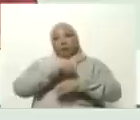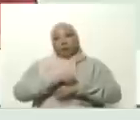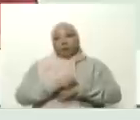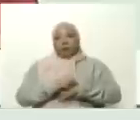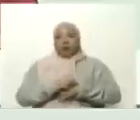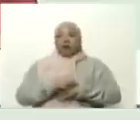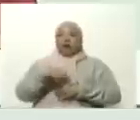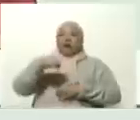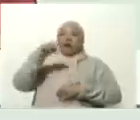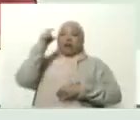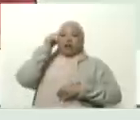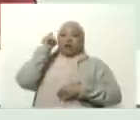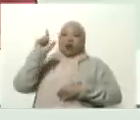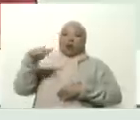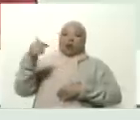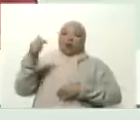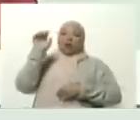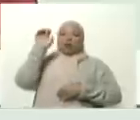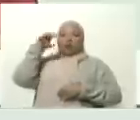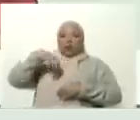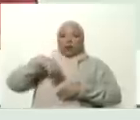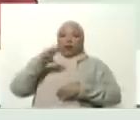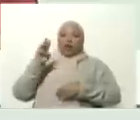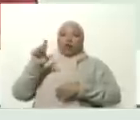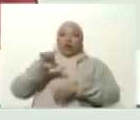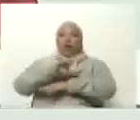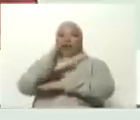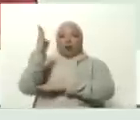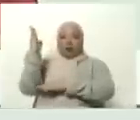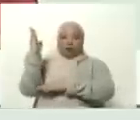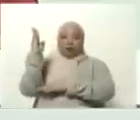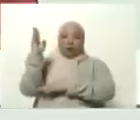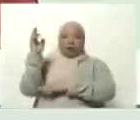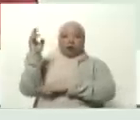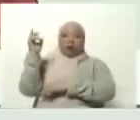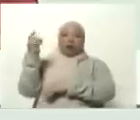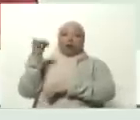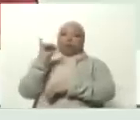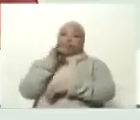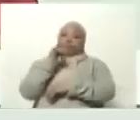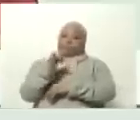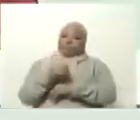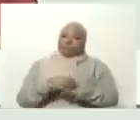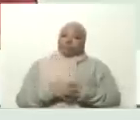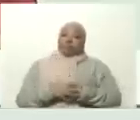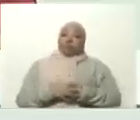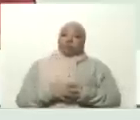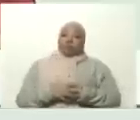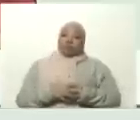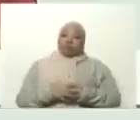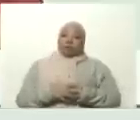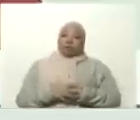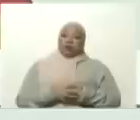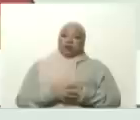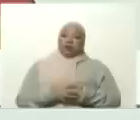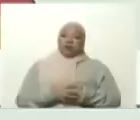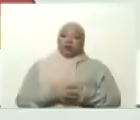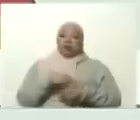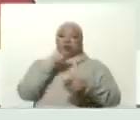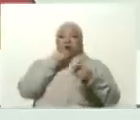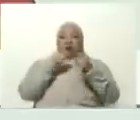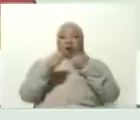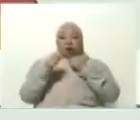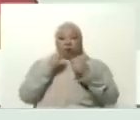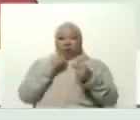esta feria. La próxima va a ser en el estado Lara, en Barquisimeto. Dio además el presidente una rueda de prensa